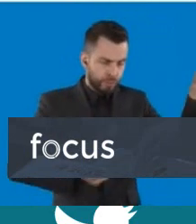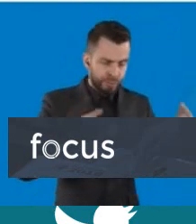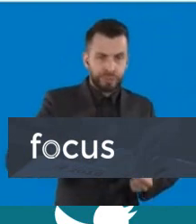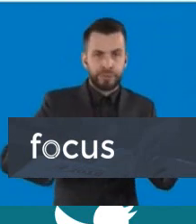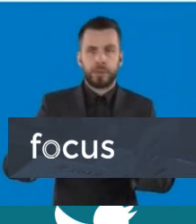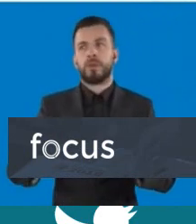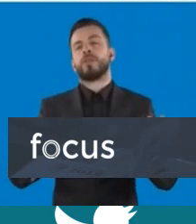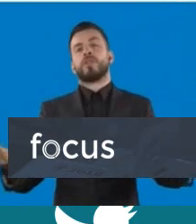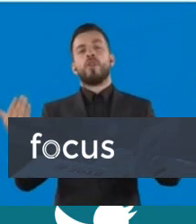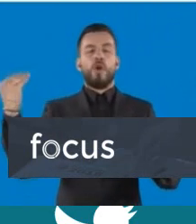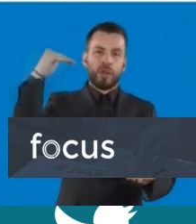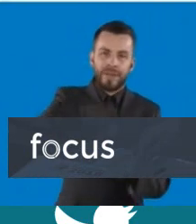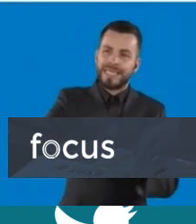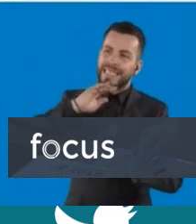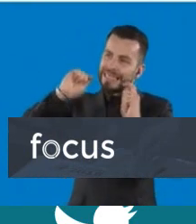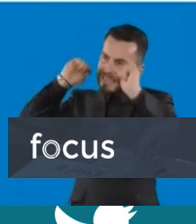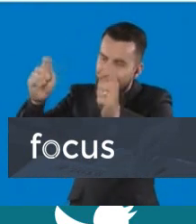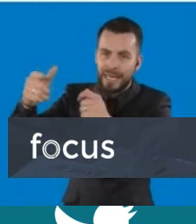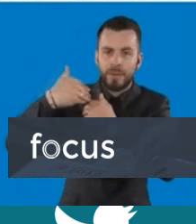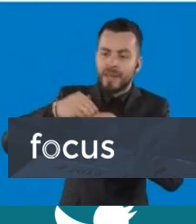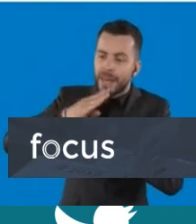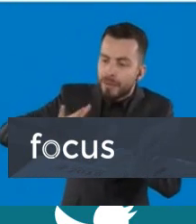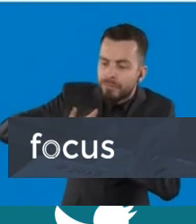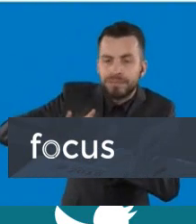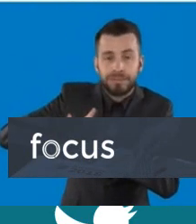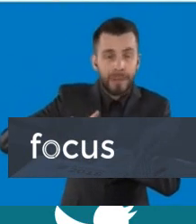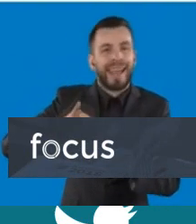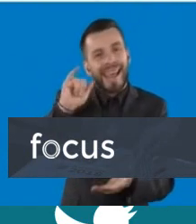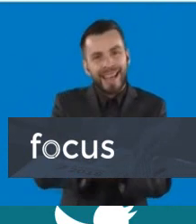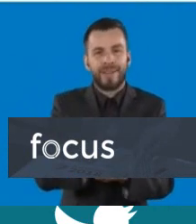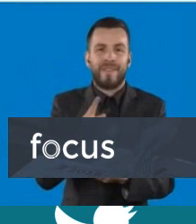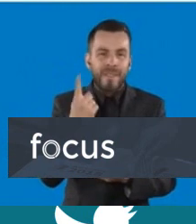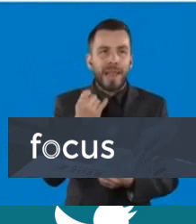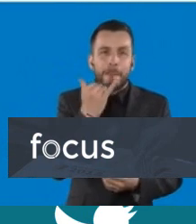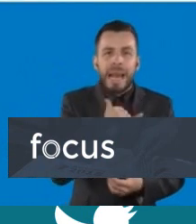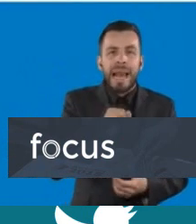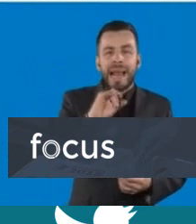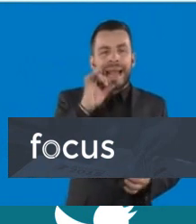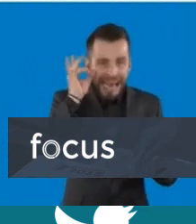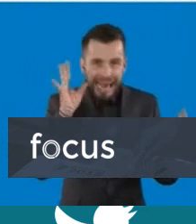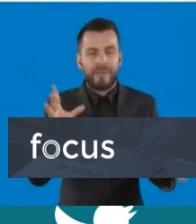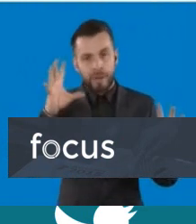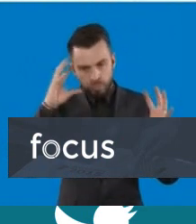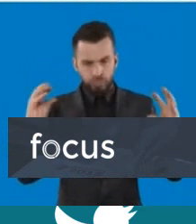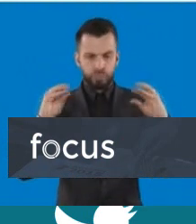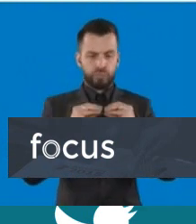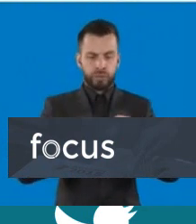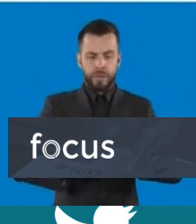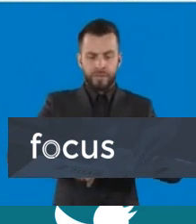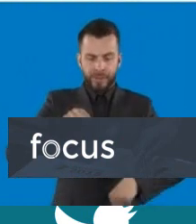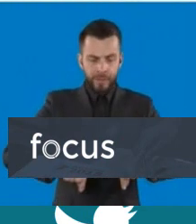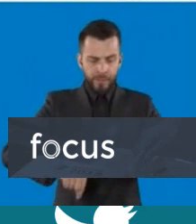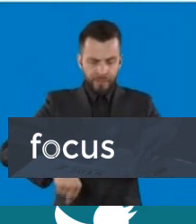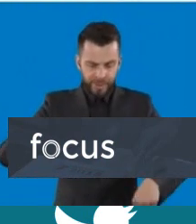a nombrar un responsable de la implementación, que esa ha sido una de las graves fallas. No hay quien